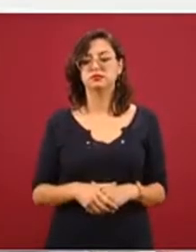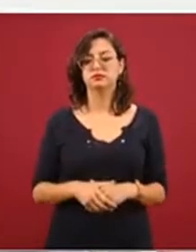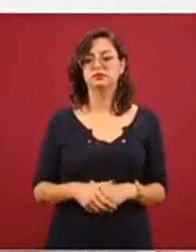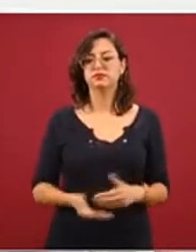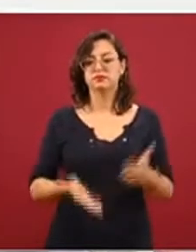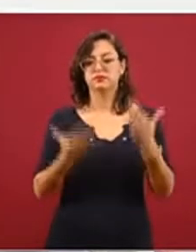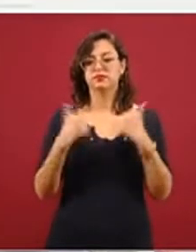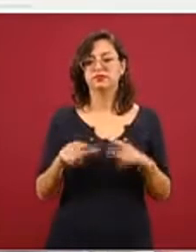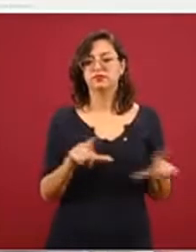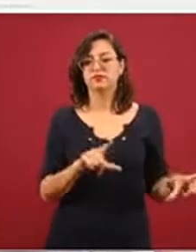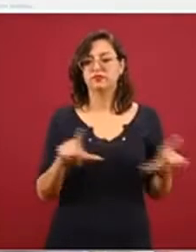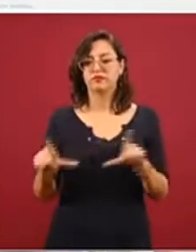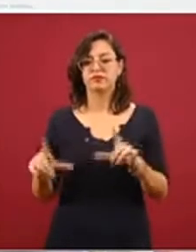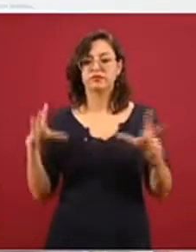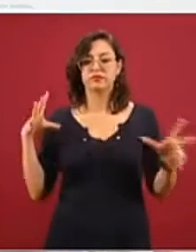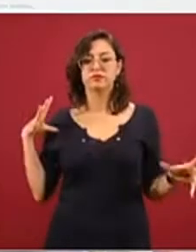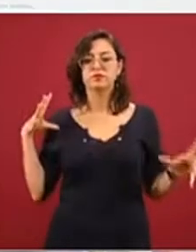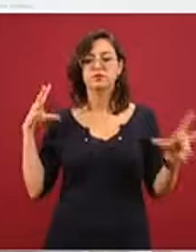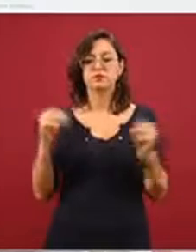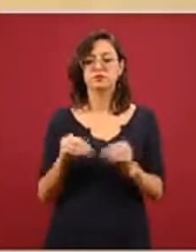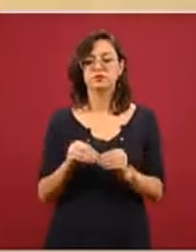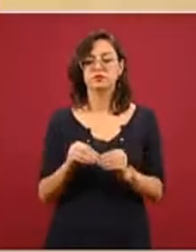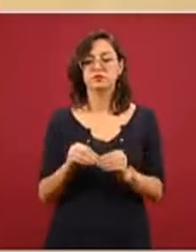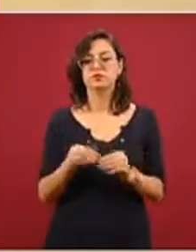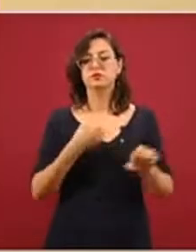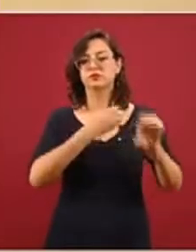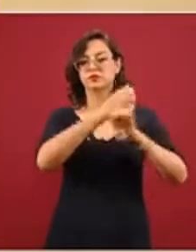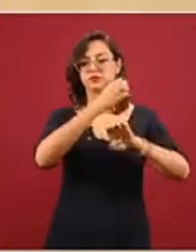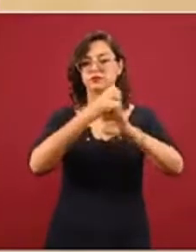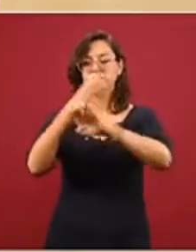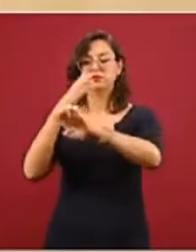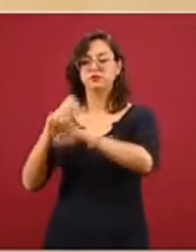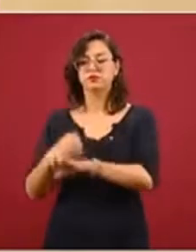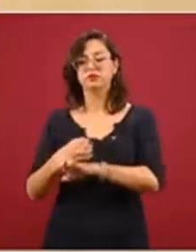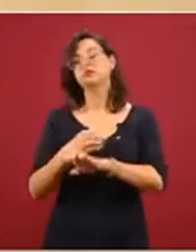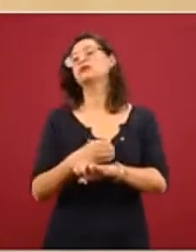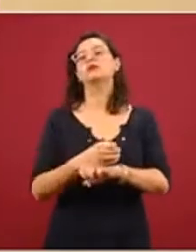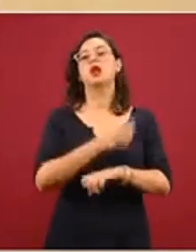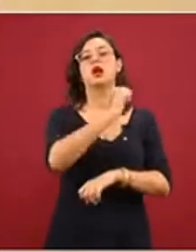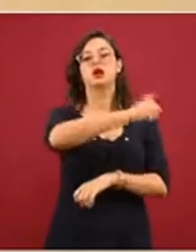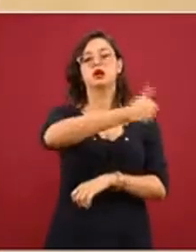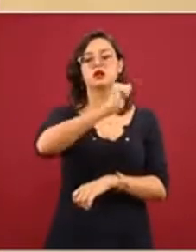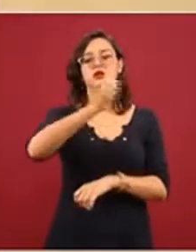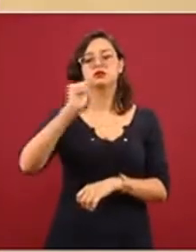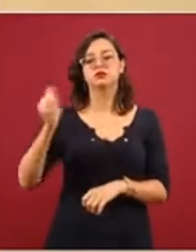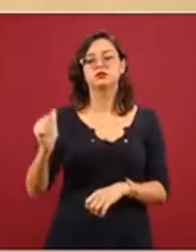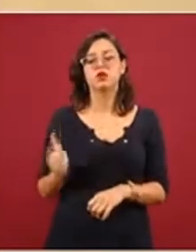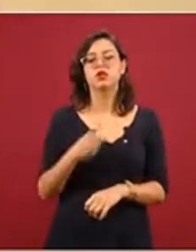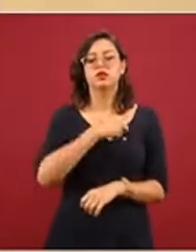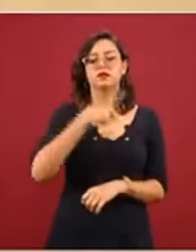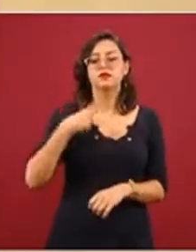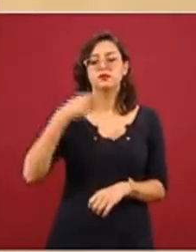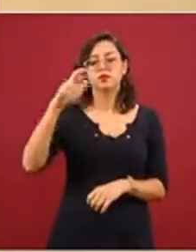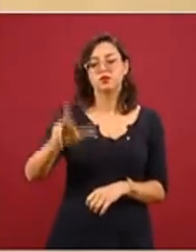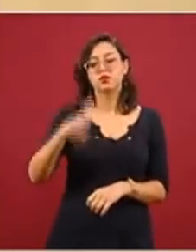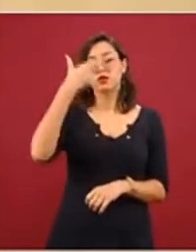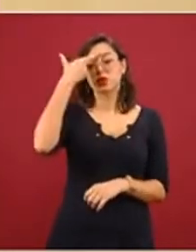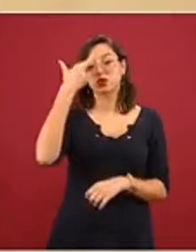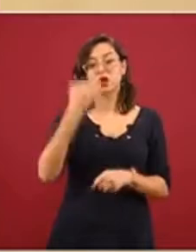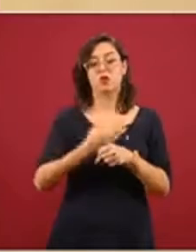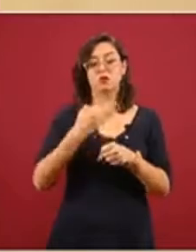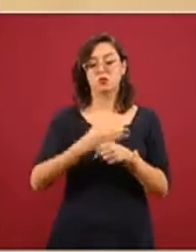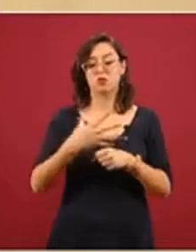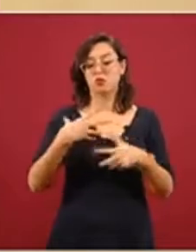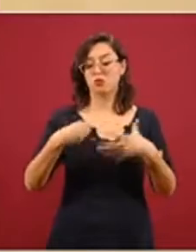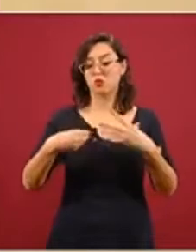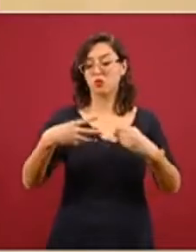diapositiva veremos la carga acumulada distribuida por entidad federativa. Recordemos que estamos en una epidemia que